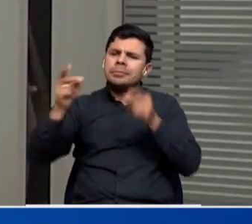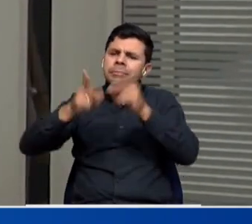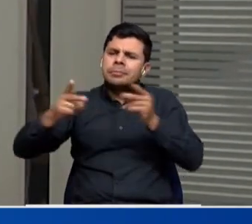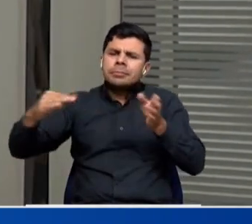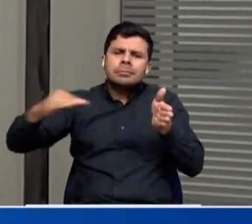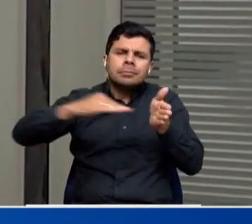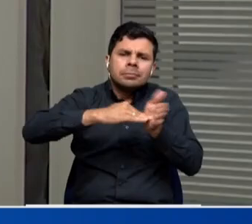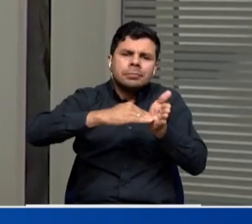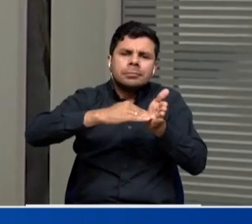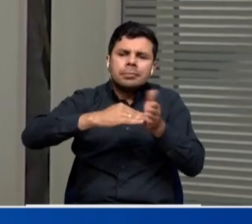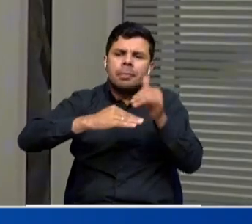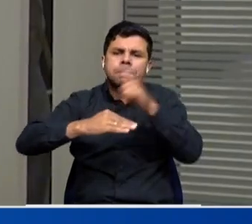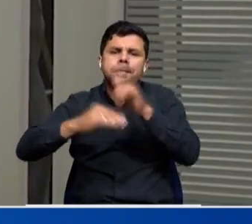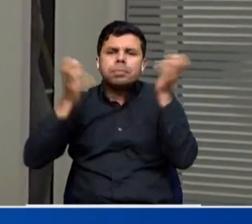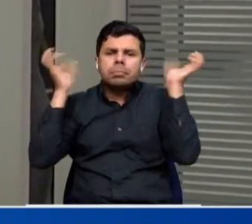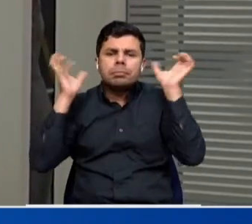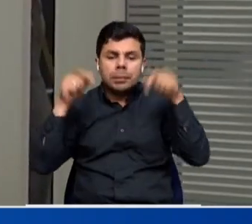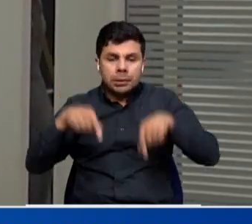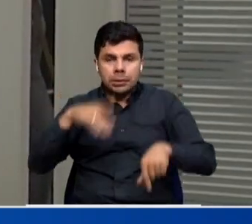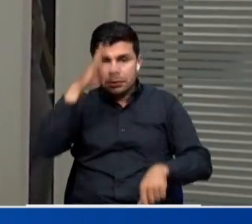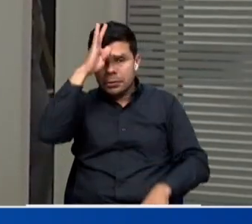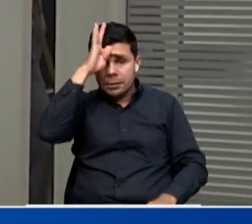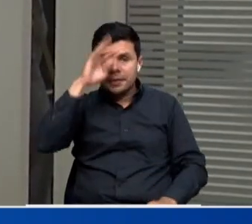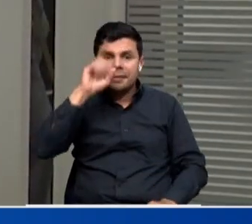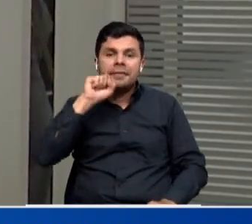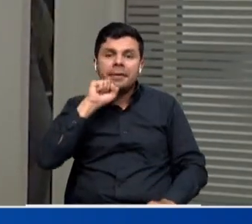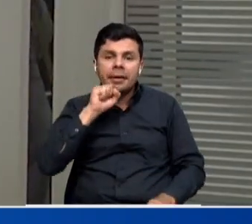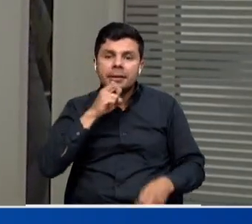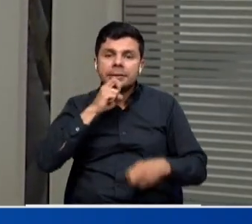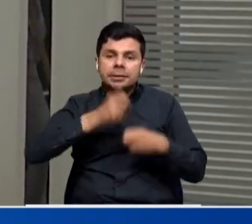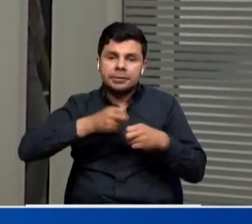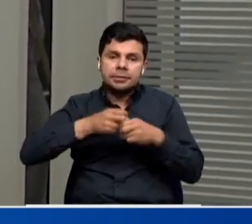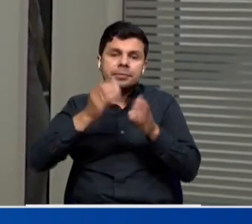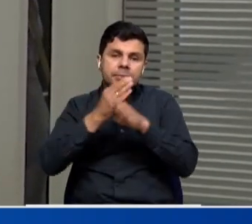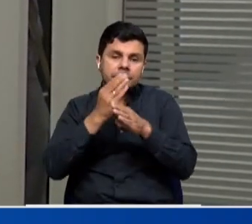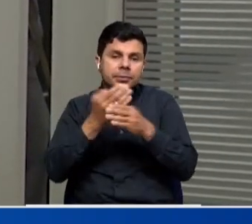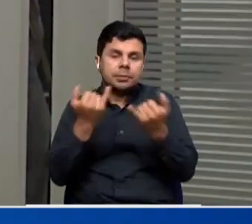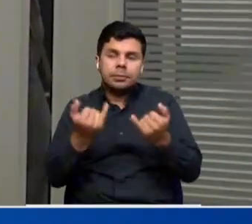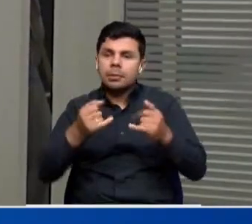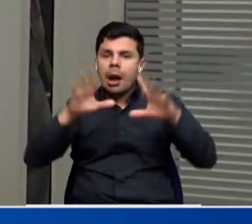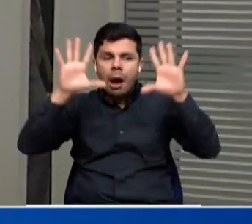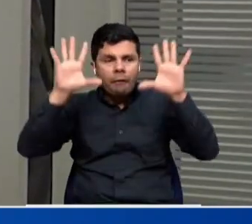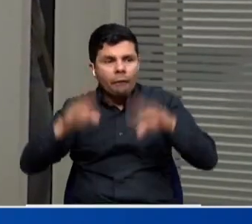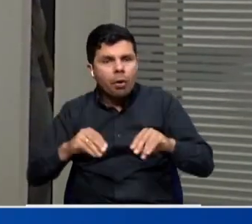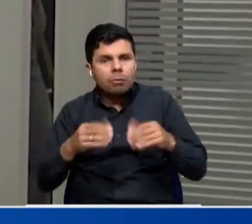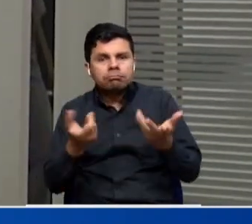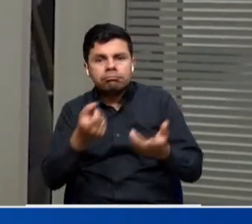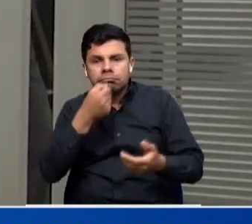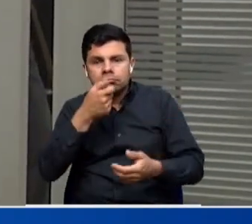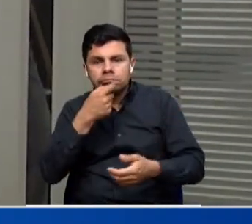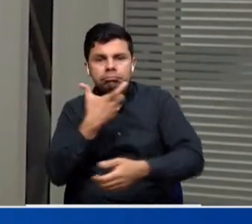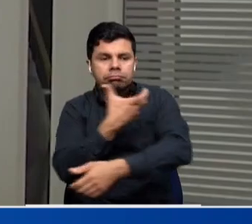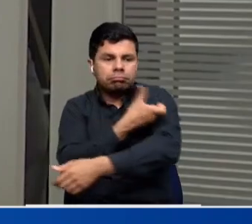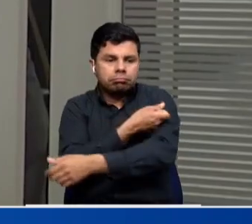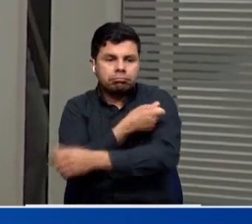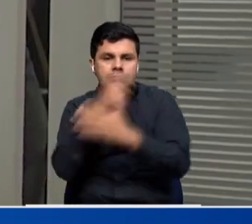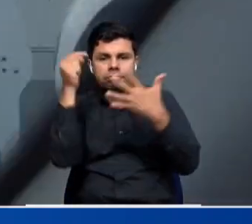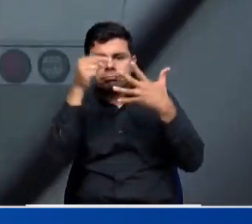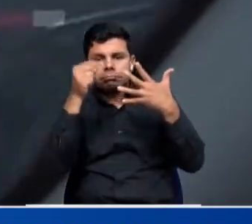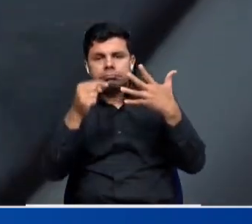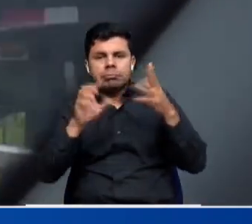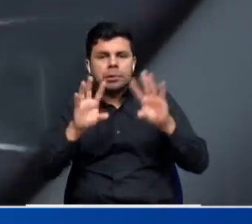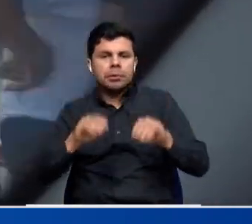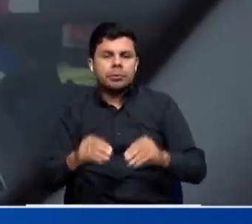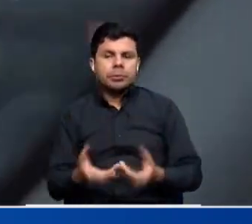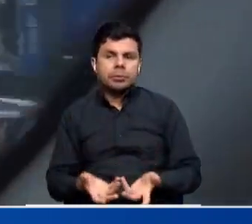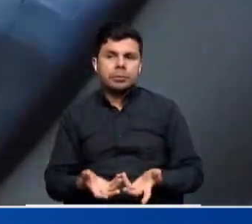estén presentando en la Clínica Magdalena y en las demás clínicas de la ciudad de Barranca Bermeja un desabastecimiento de medicamentos, de insumos.